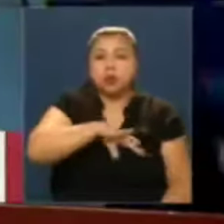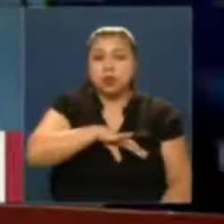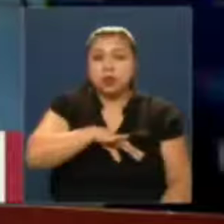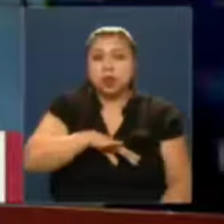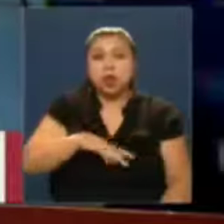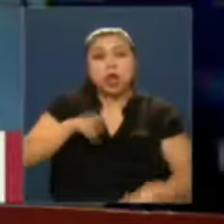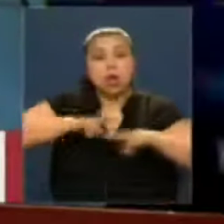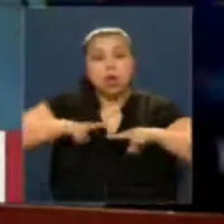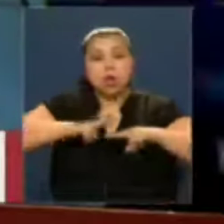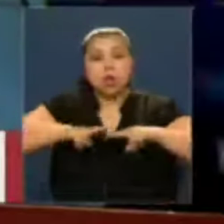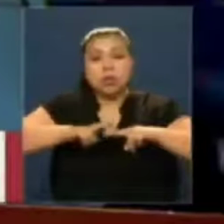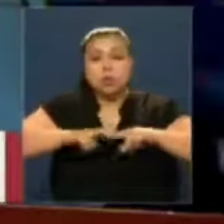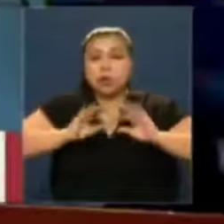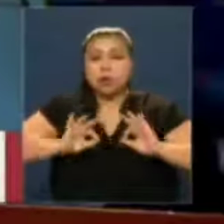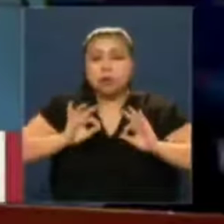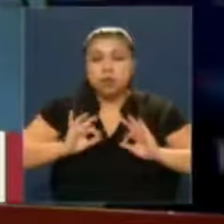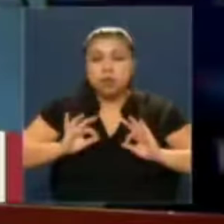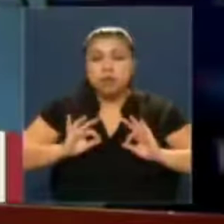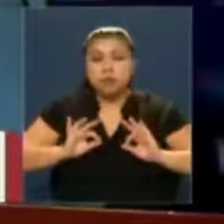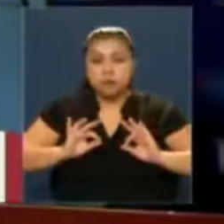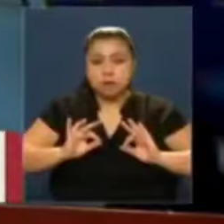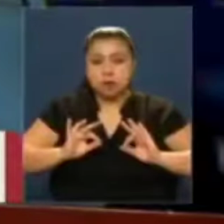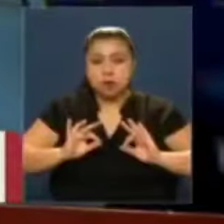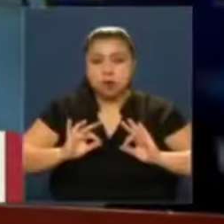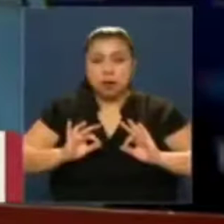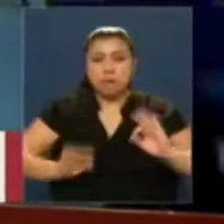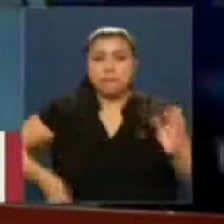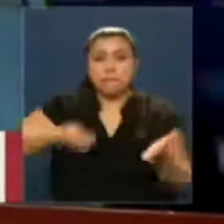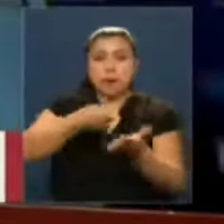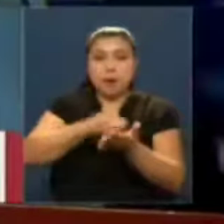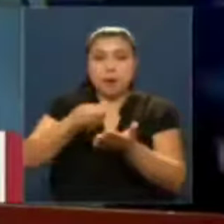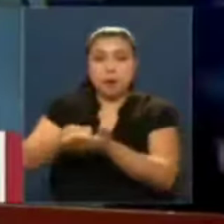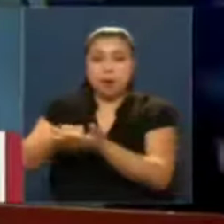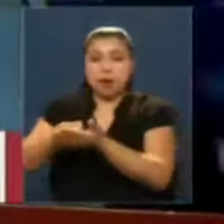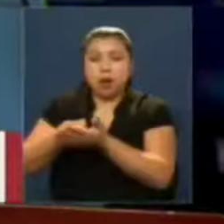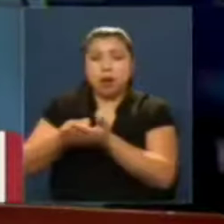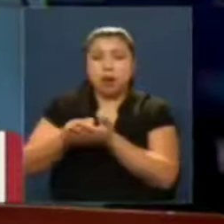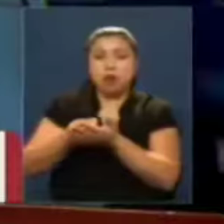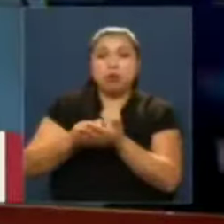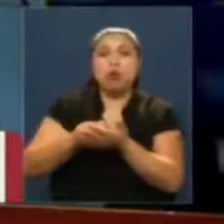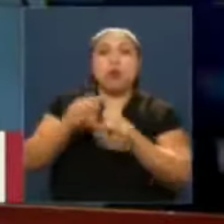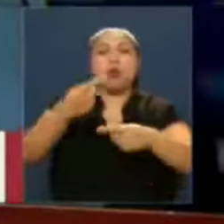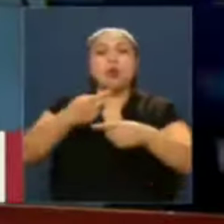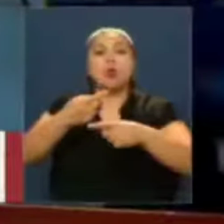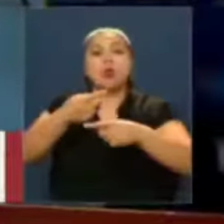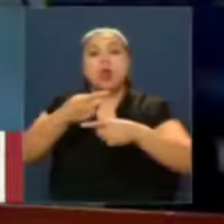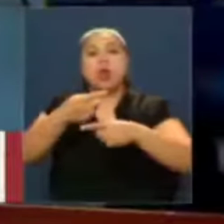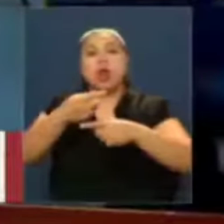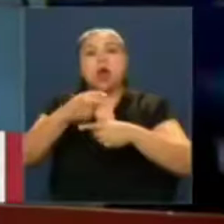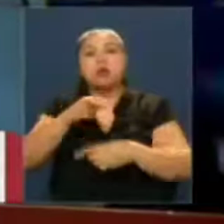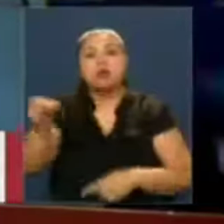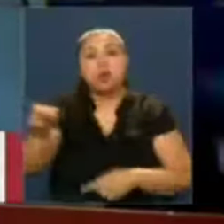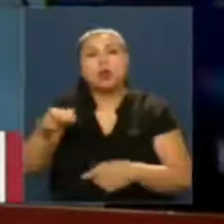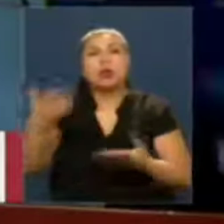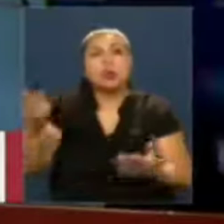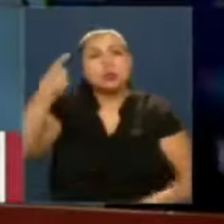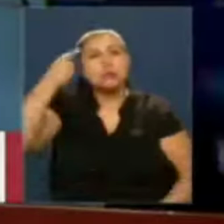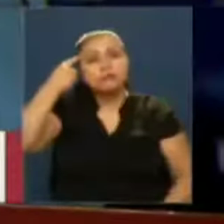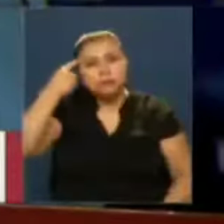lo hicimos específicamente para el pago de los dividendos. Es decir, propusimos la